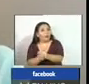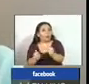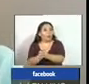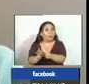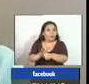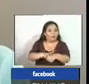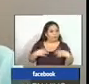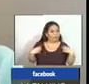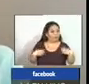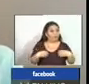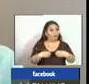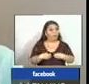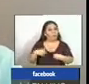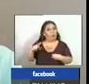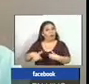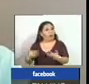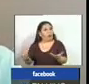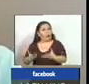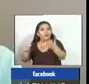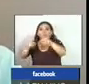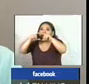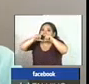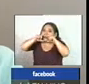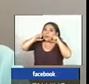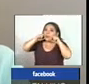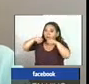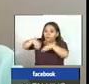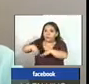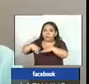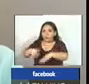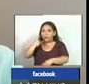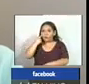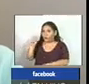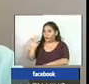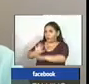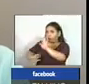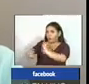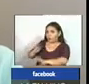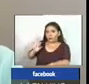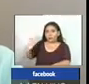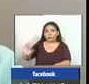trajes a la fabricación de mascarillas. Veamos su historia.